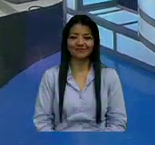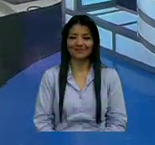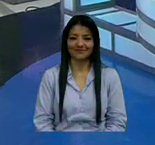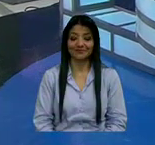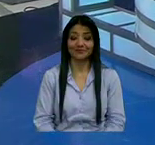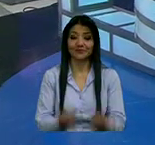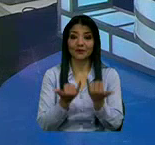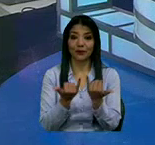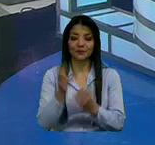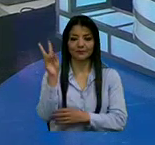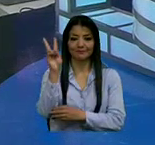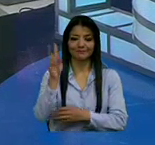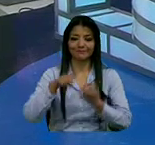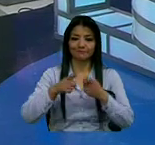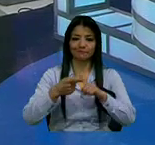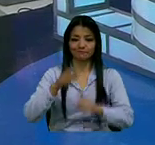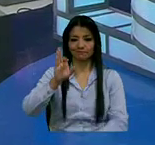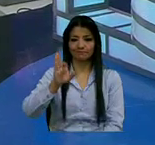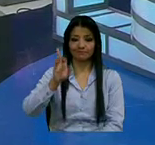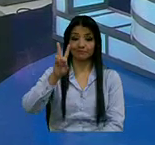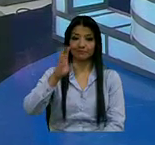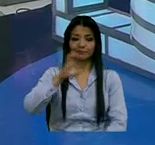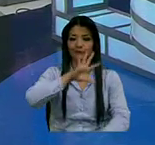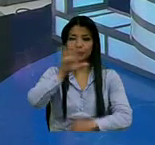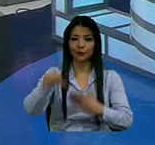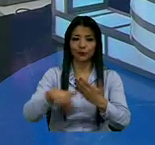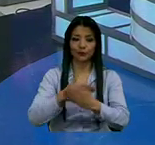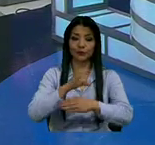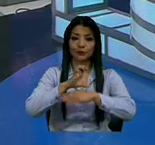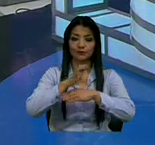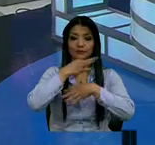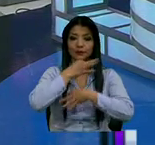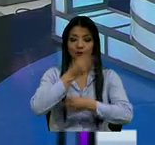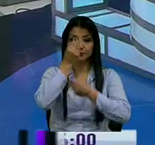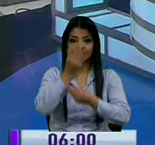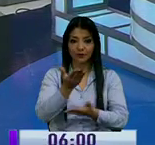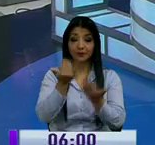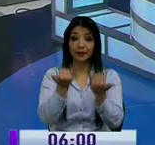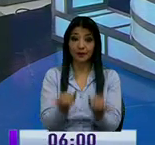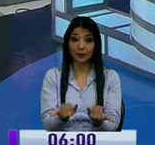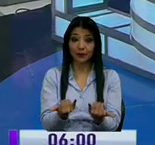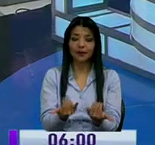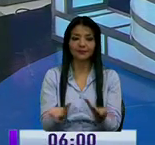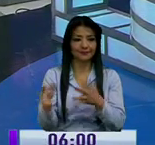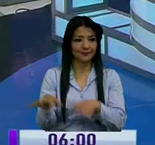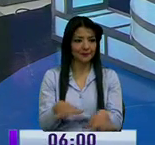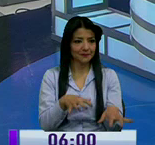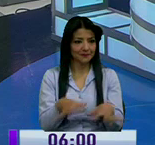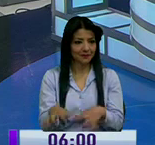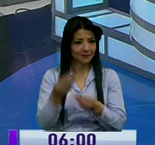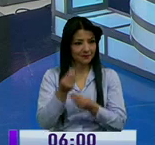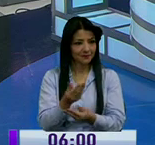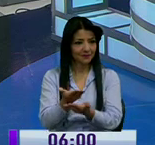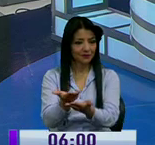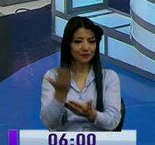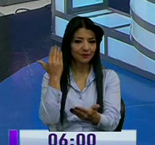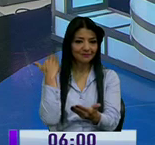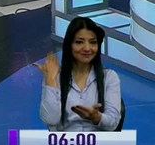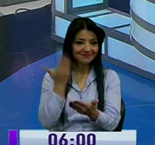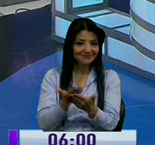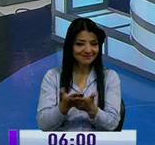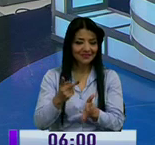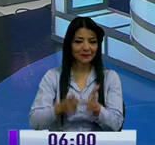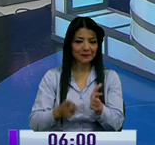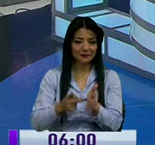Es día viernes, amigos de Terry Centro en todo el país. Es un grato placer acompañarles un día más de labores, un día más para compartir lo que ha pasado. Mi Ale querida, buen día para